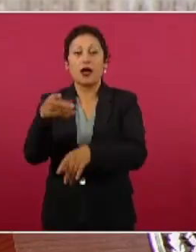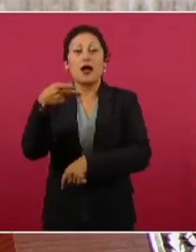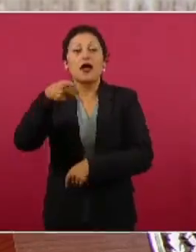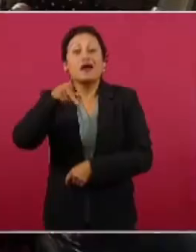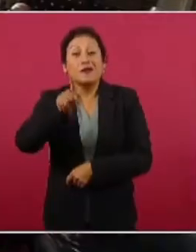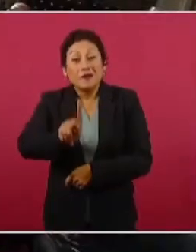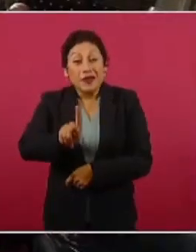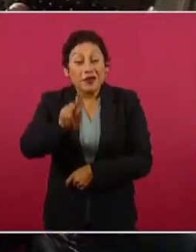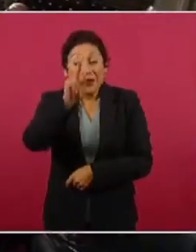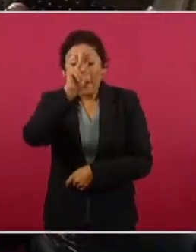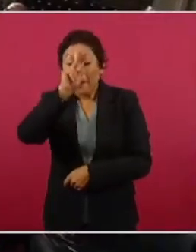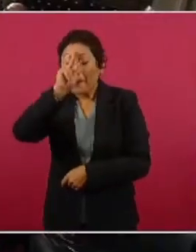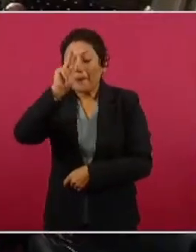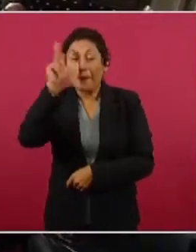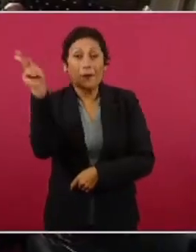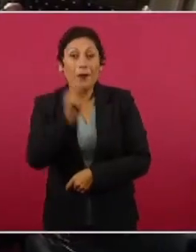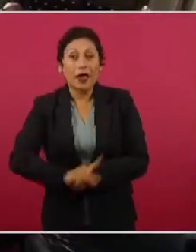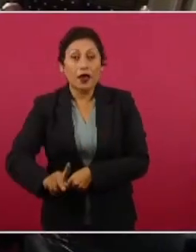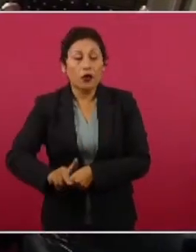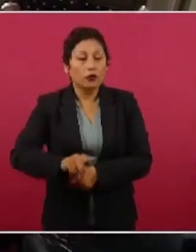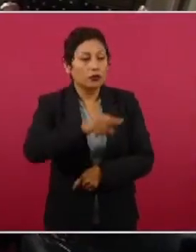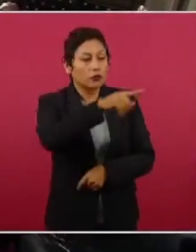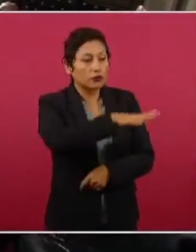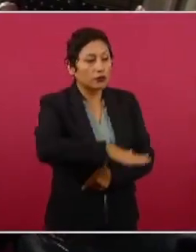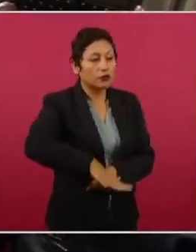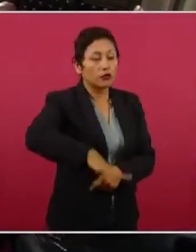de más hundimientos